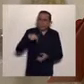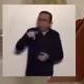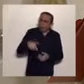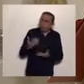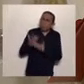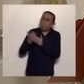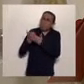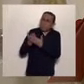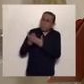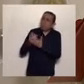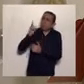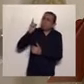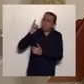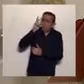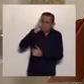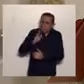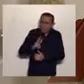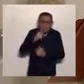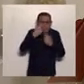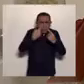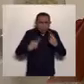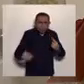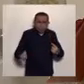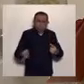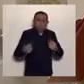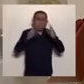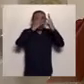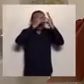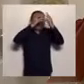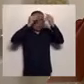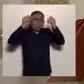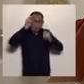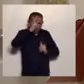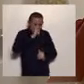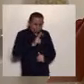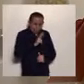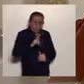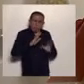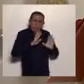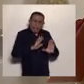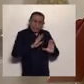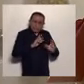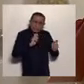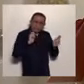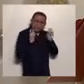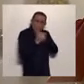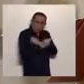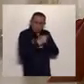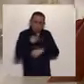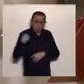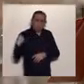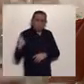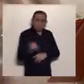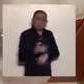Por eso te pedimos que santifiques estos dones con la efusión de tu Espíritu, de manera que se conviertan